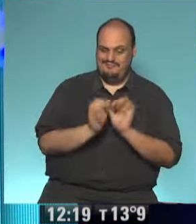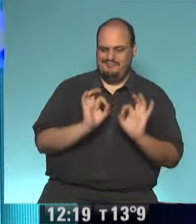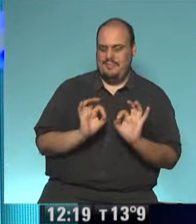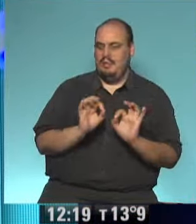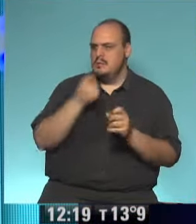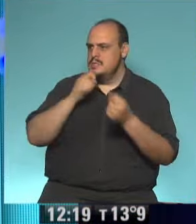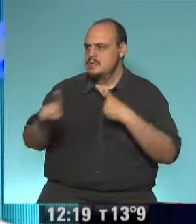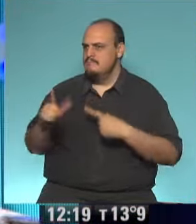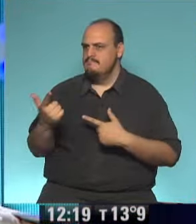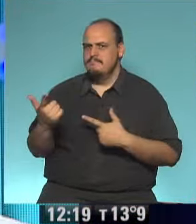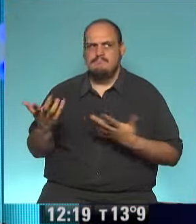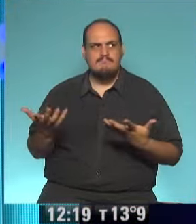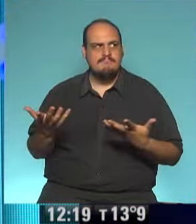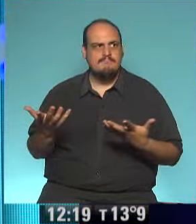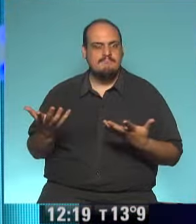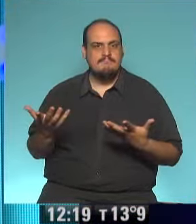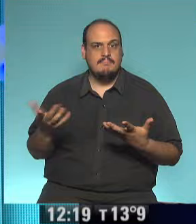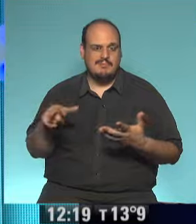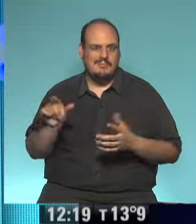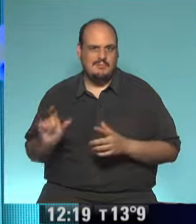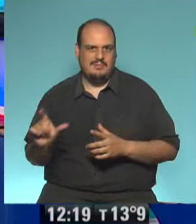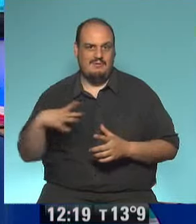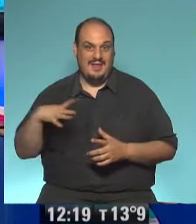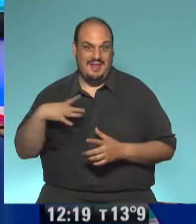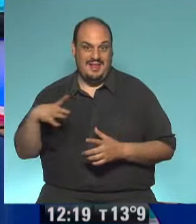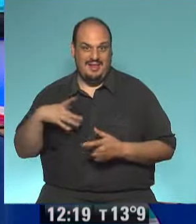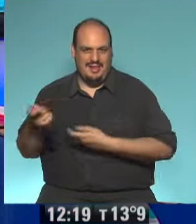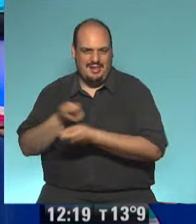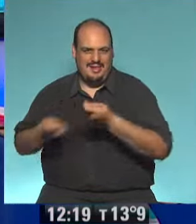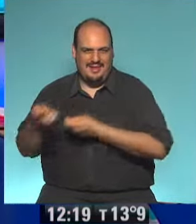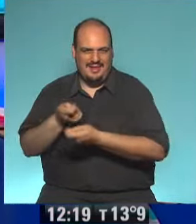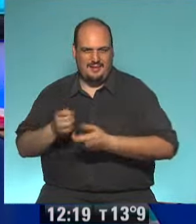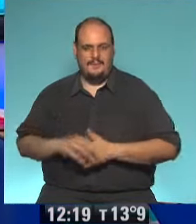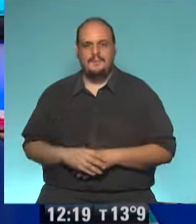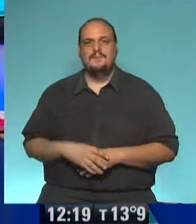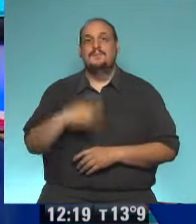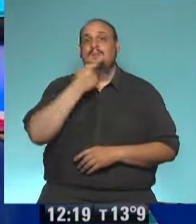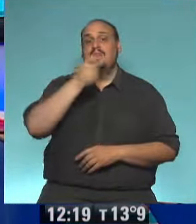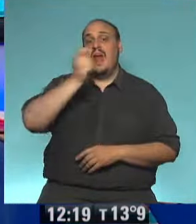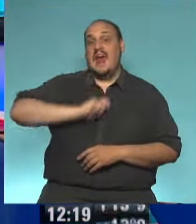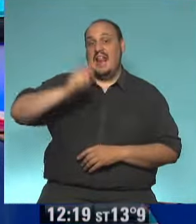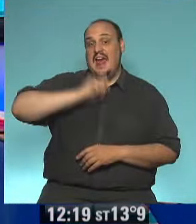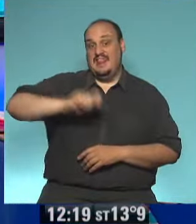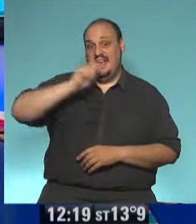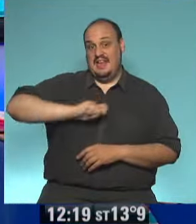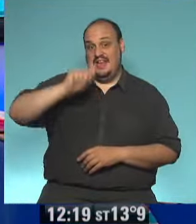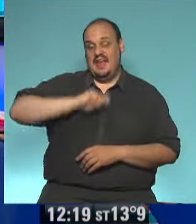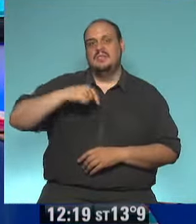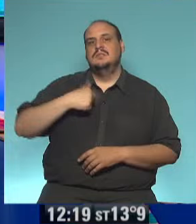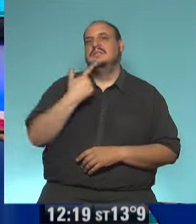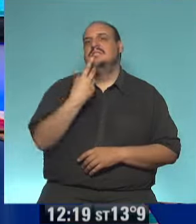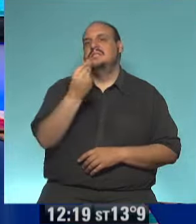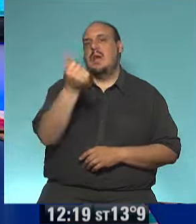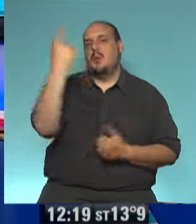vendo, entonces acá nos falta otra parte que es muy importante. Sí, muchas veces te dicen, por ejemplo, las heladerías que ahora están haciendo este tipo de gustos, por